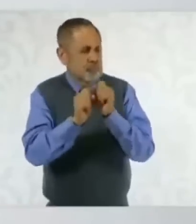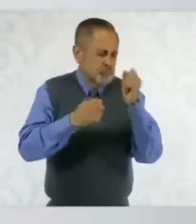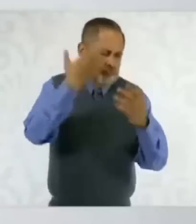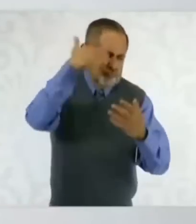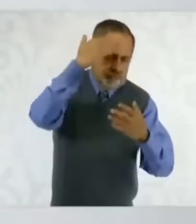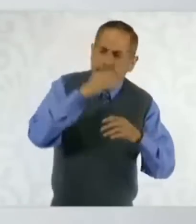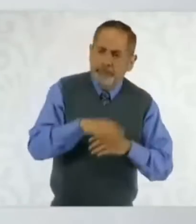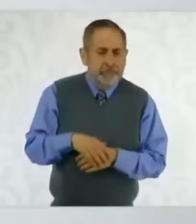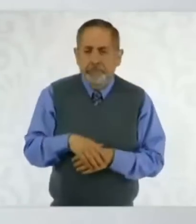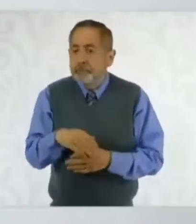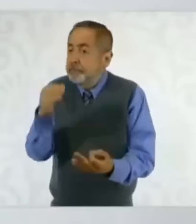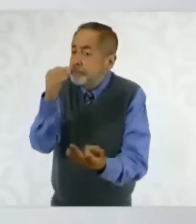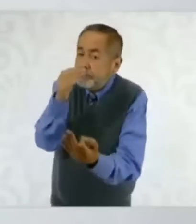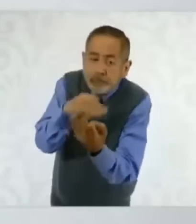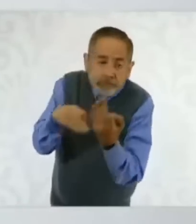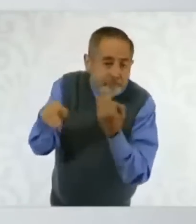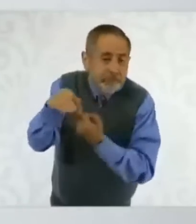abogados.